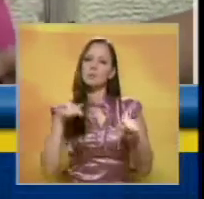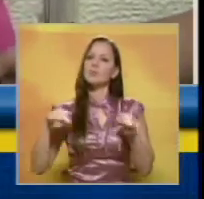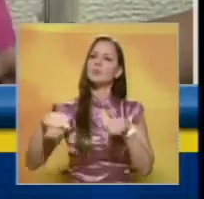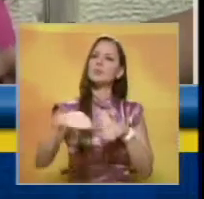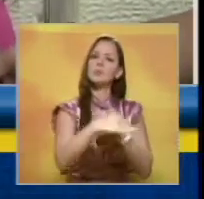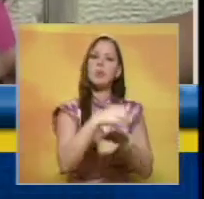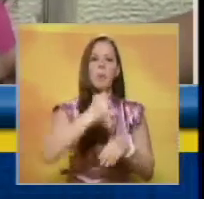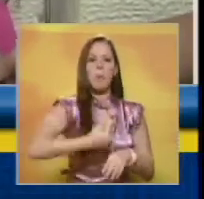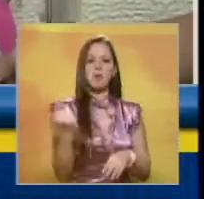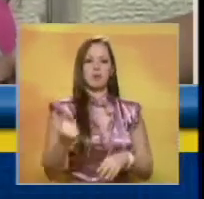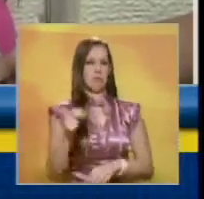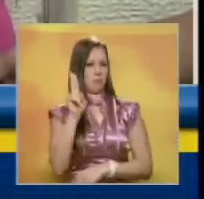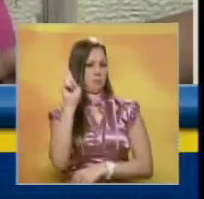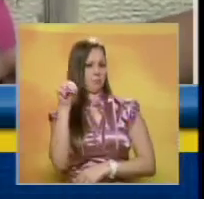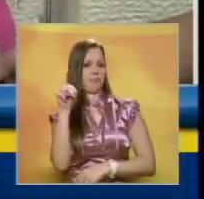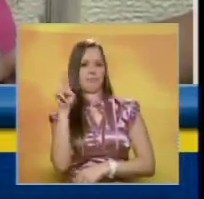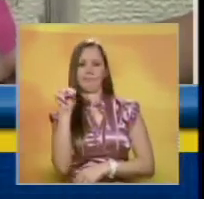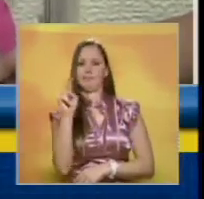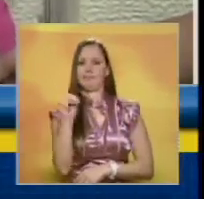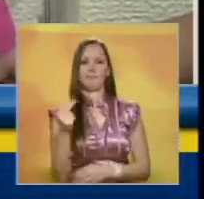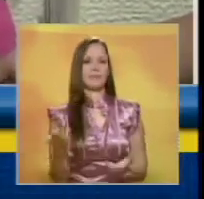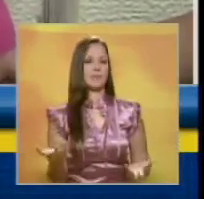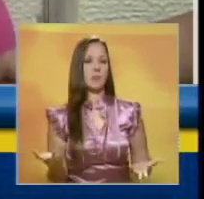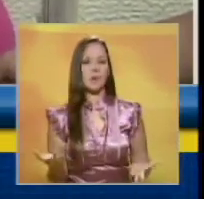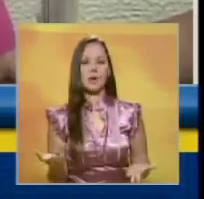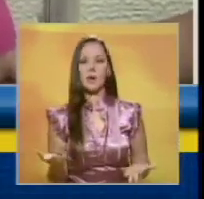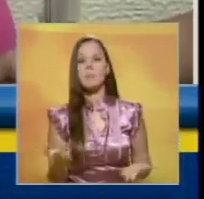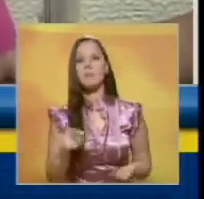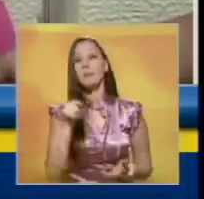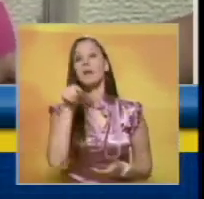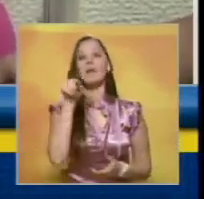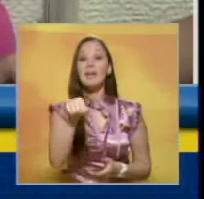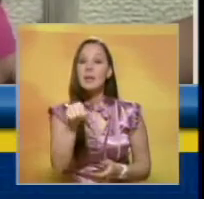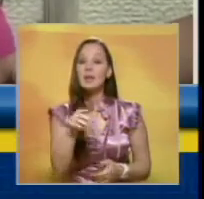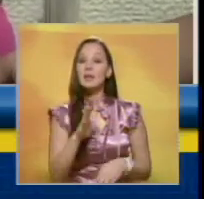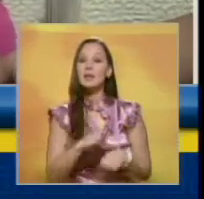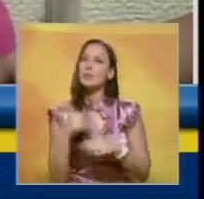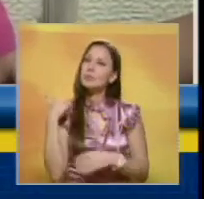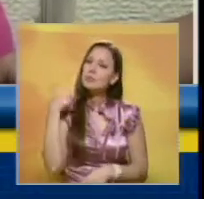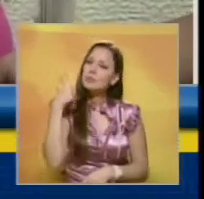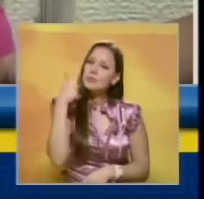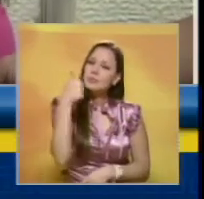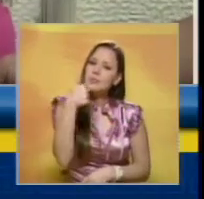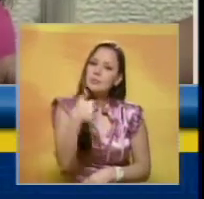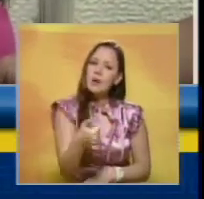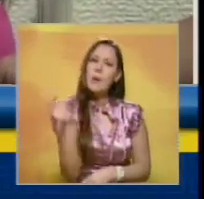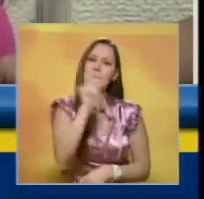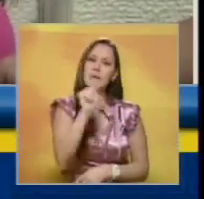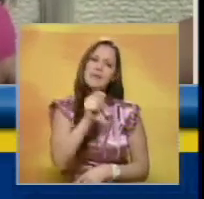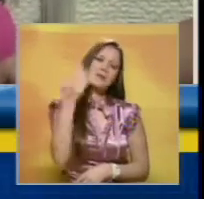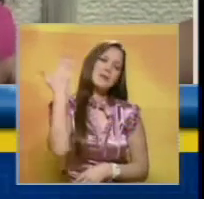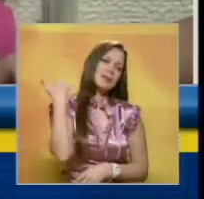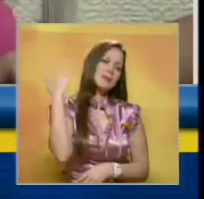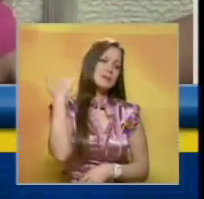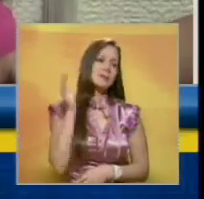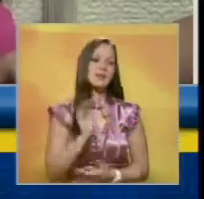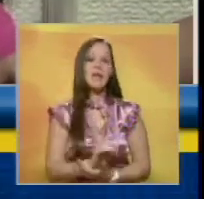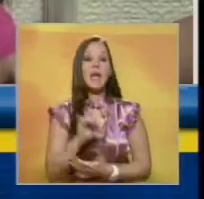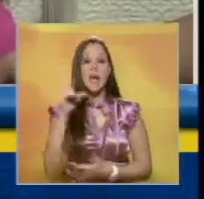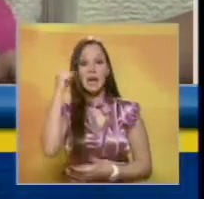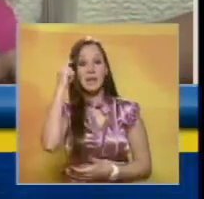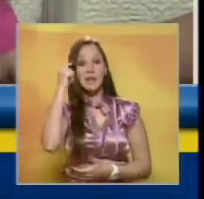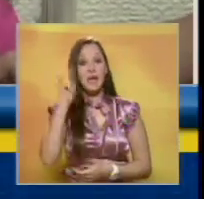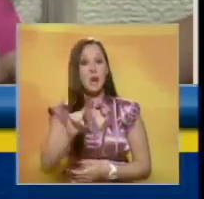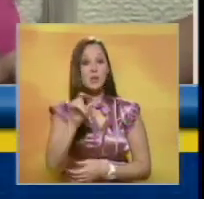policía, jamás. Por allí no pasa una patrulla. Y eso viene desde meses atrás. Mira, el día lunes